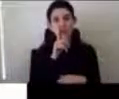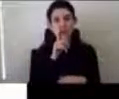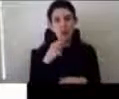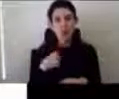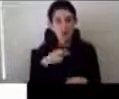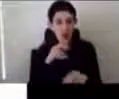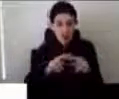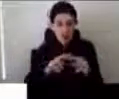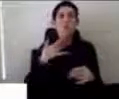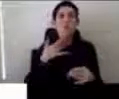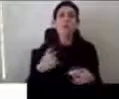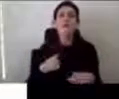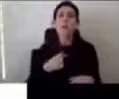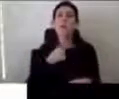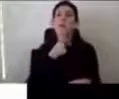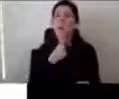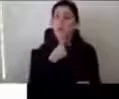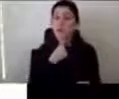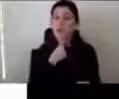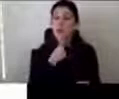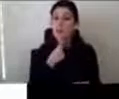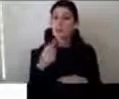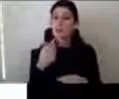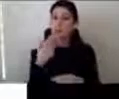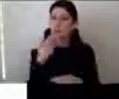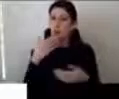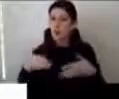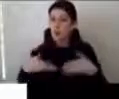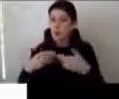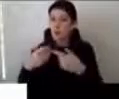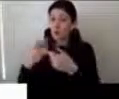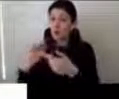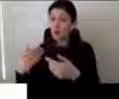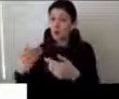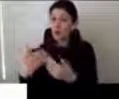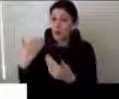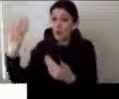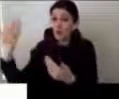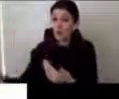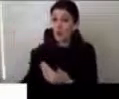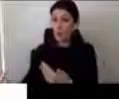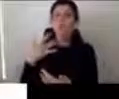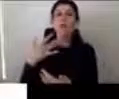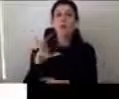porque me gusta. Y extrínseca porque además, ¿no es cierto?, tengo un premio.